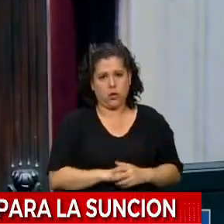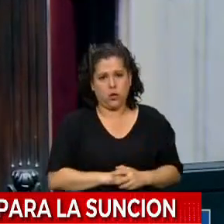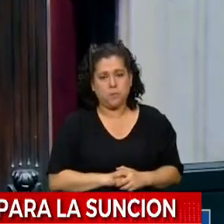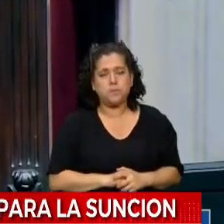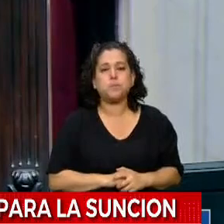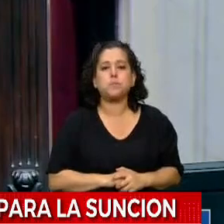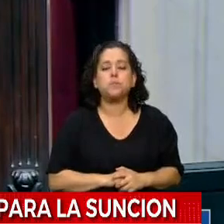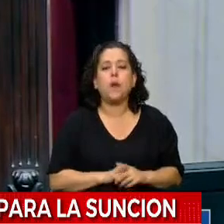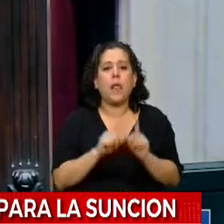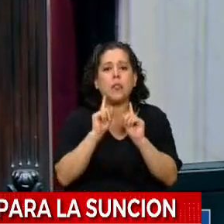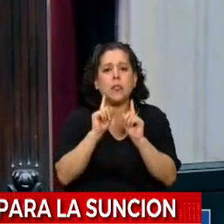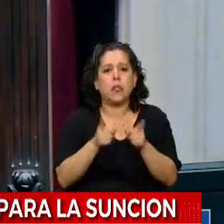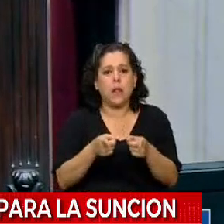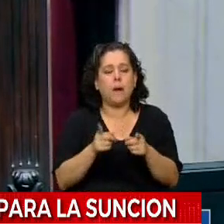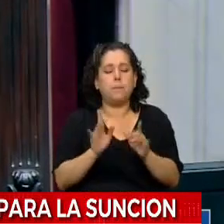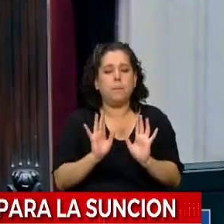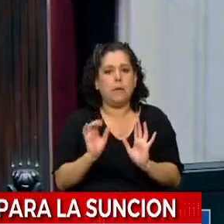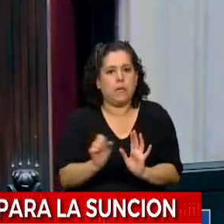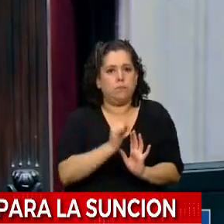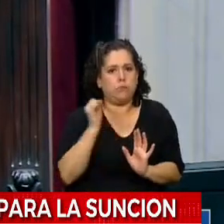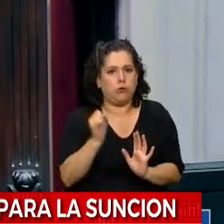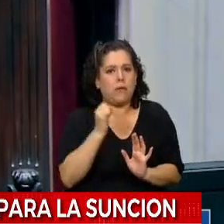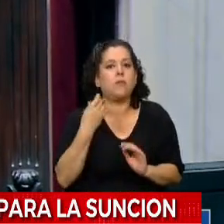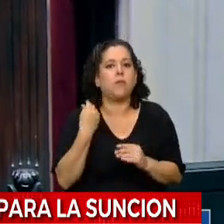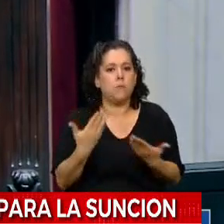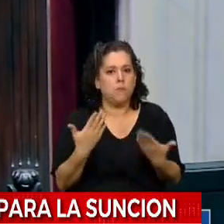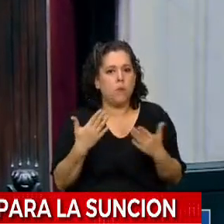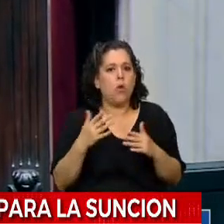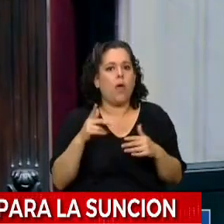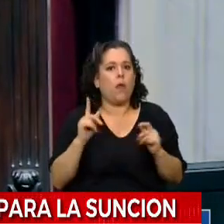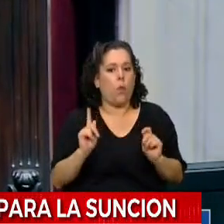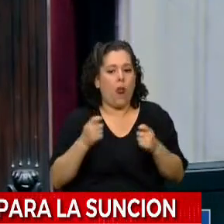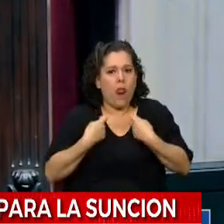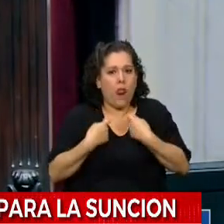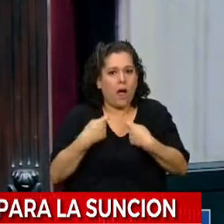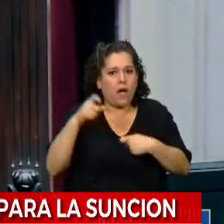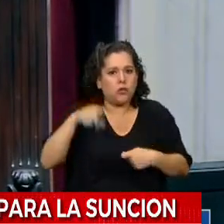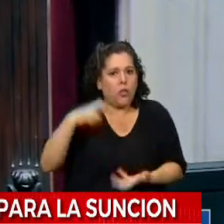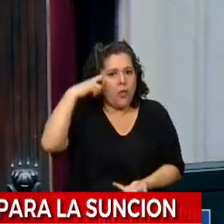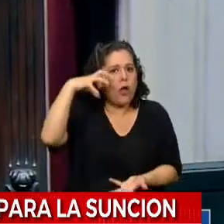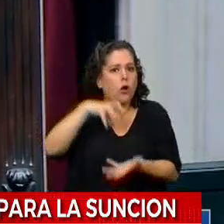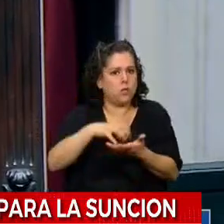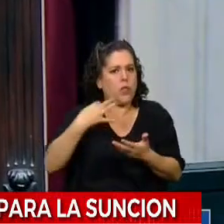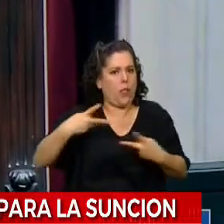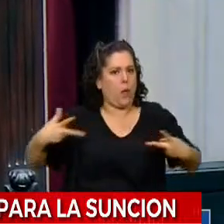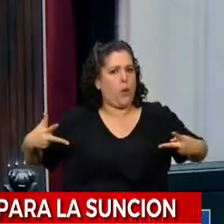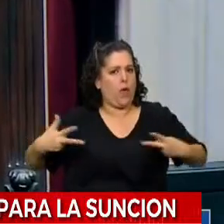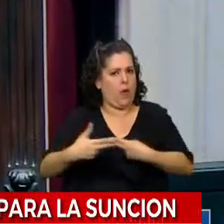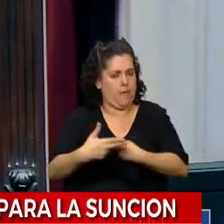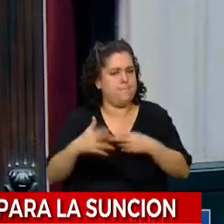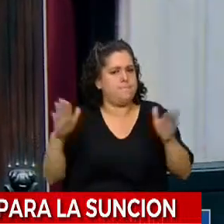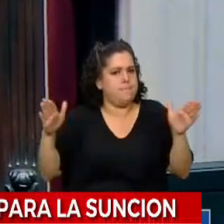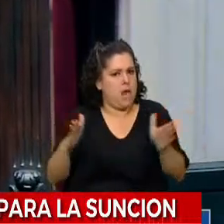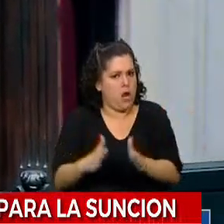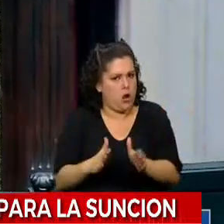También va a resultar indispensable reducir los gastos de esta Cámara, cuyo exceso viene